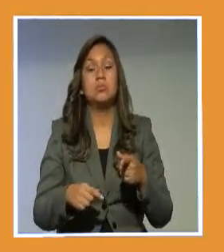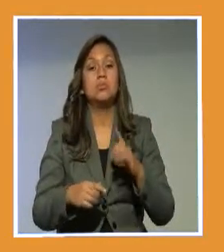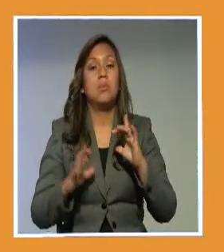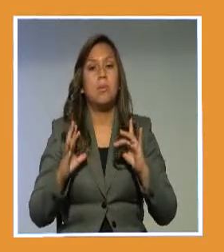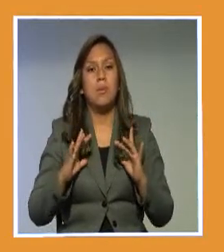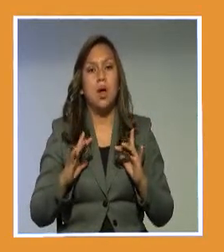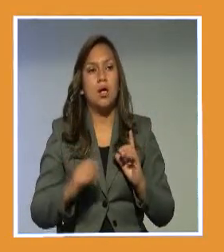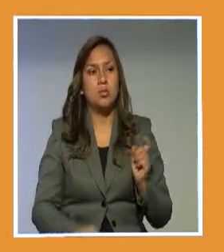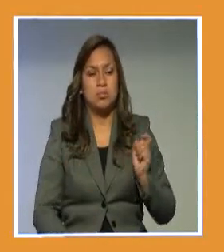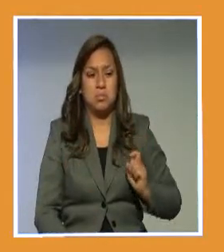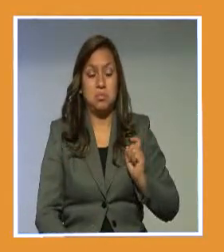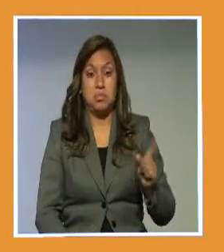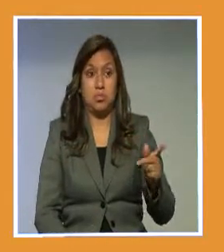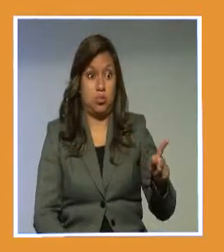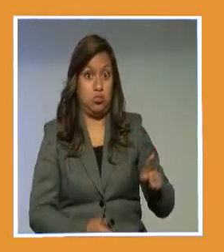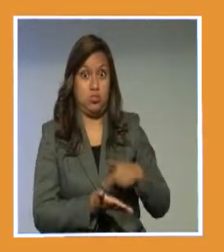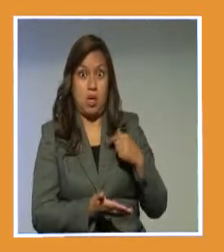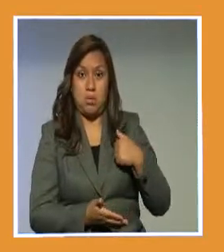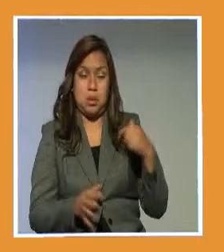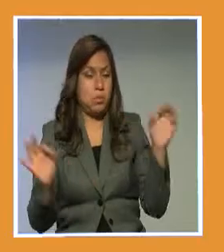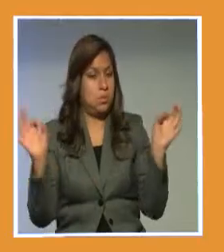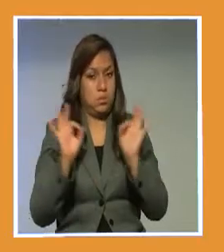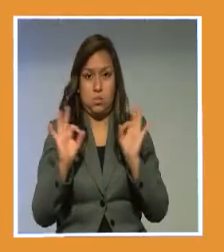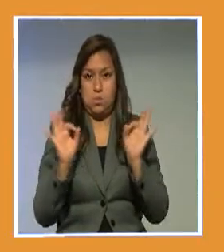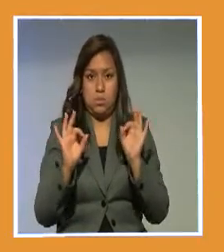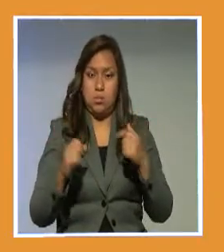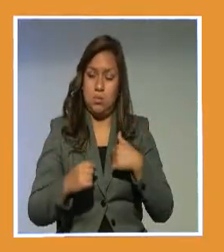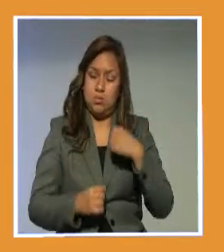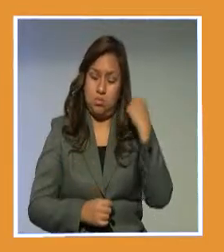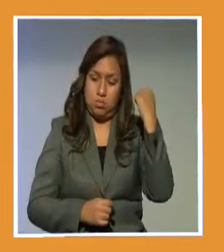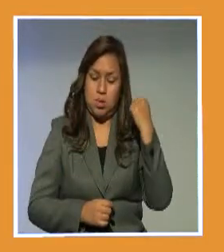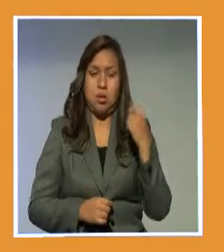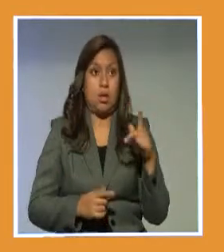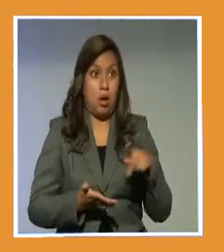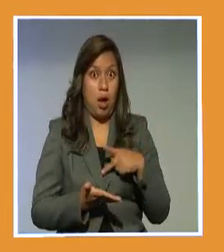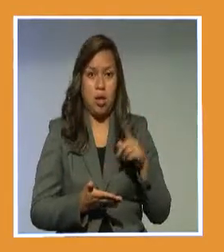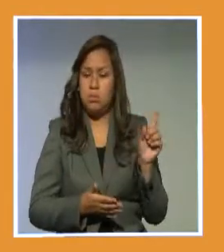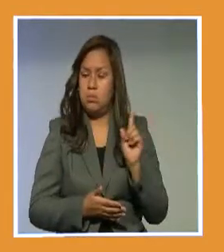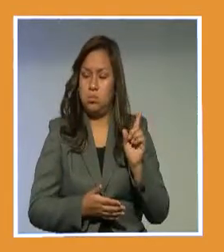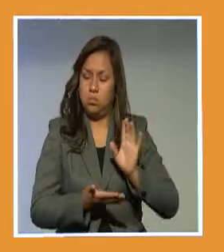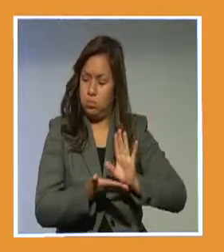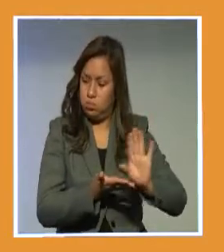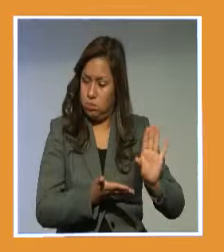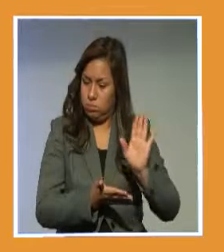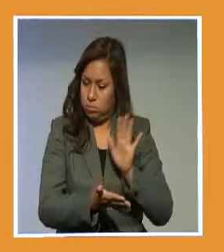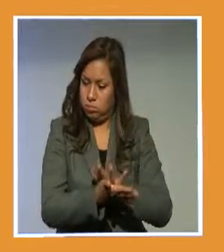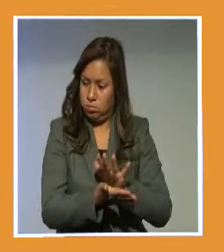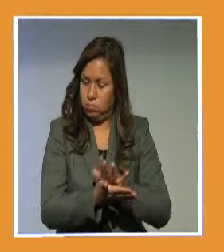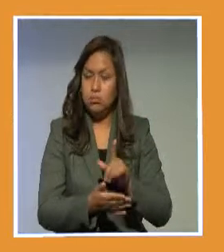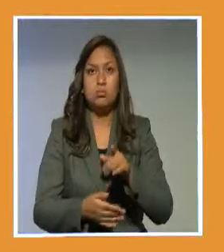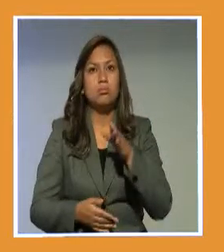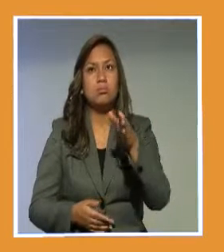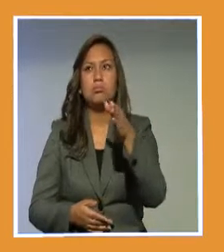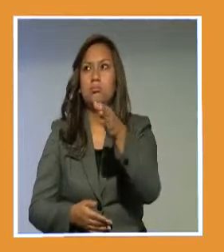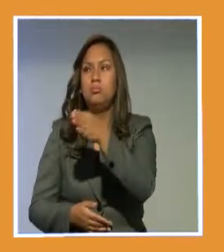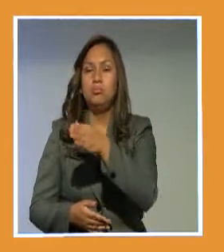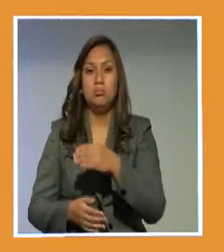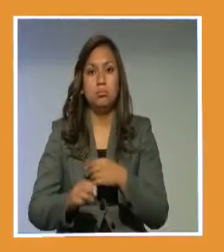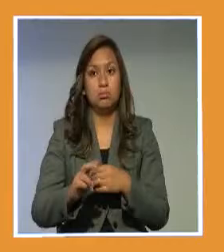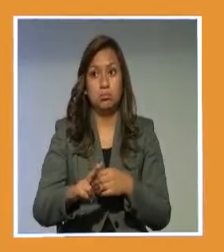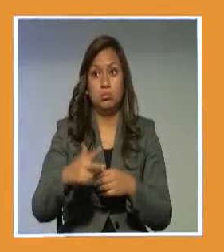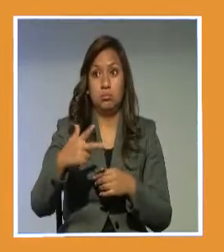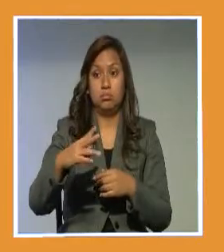haremos efectivo desde esta semana. Y de ahí prácticamente nos veremos, queridos amigos y amigas, a la tercera o